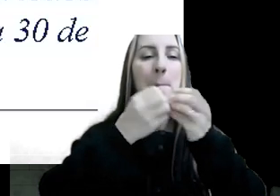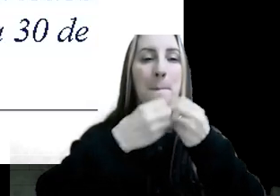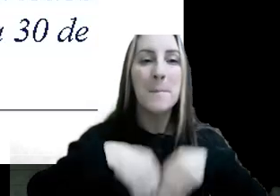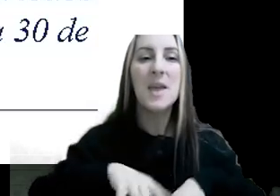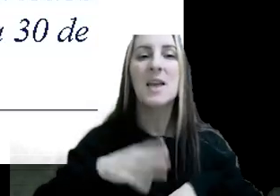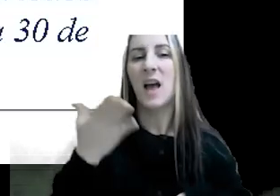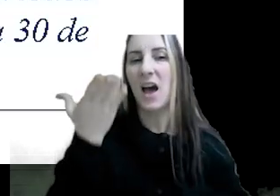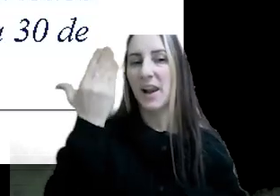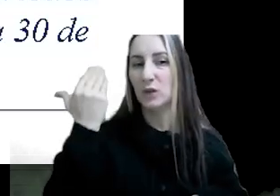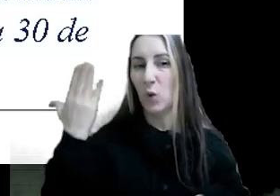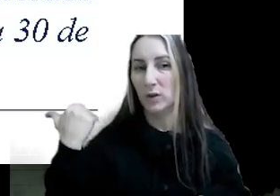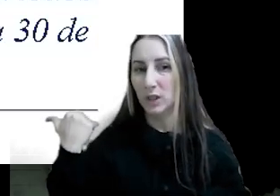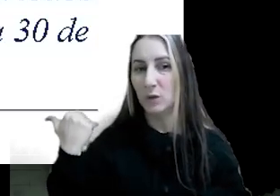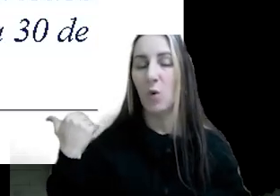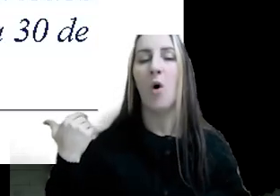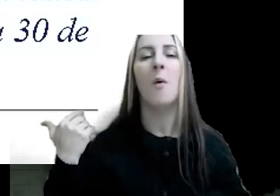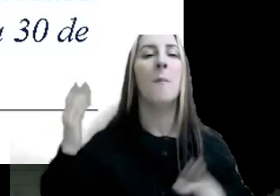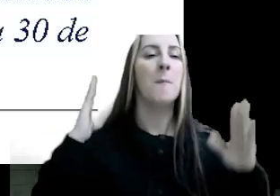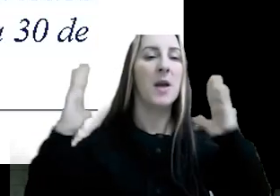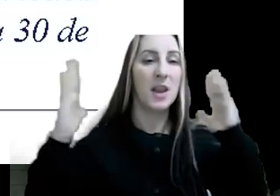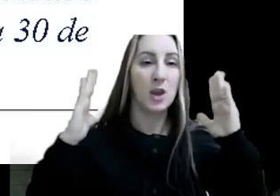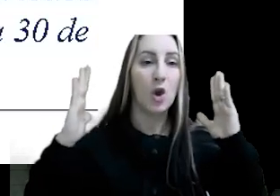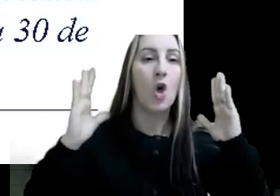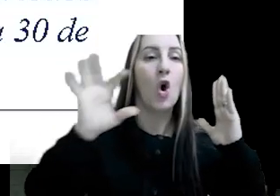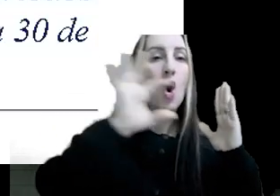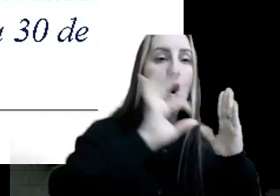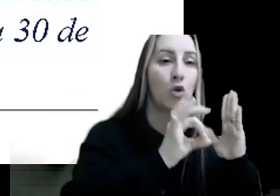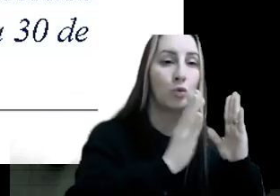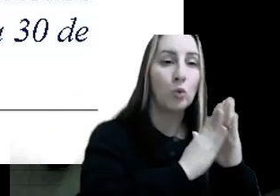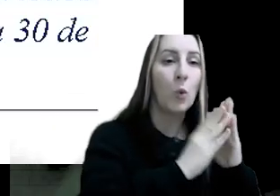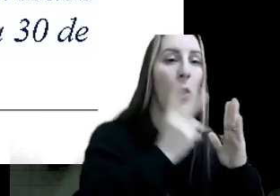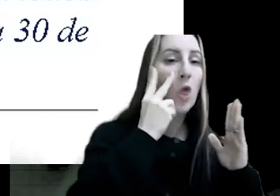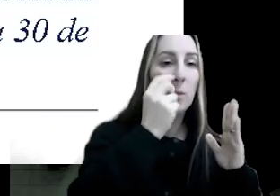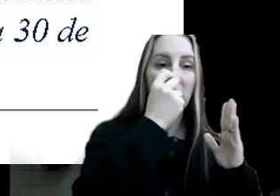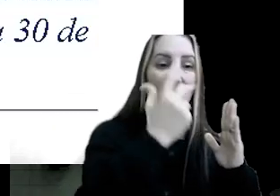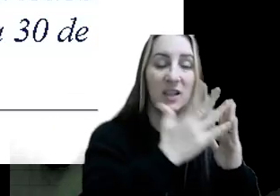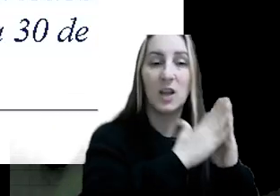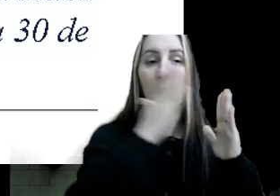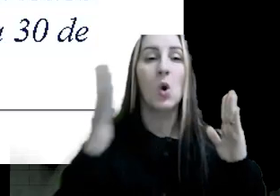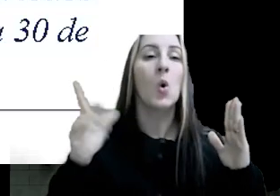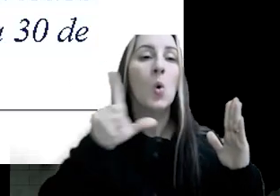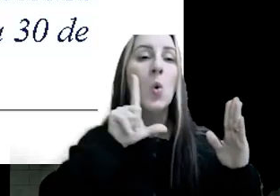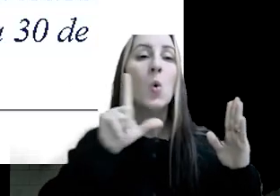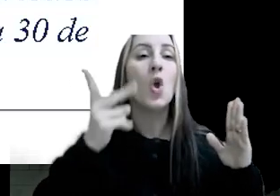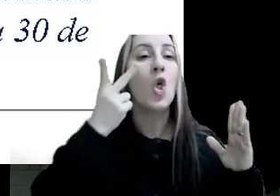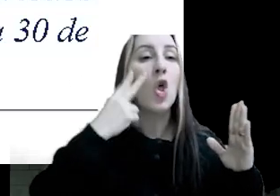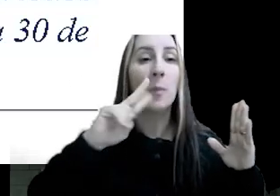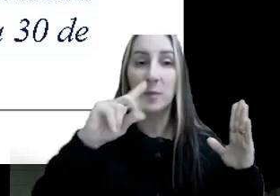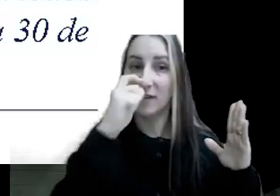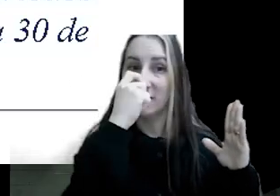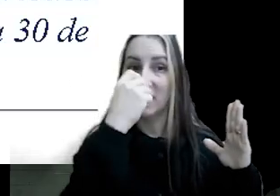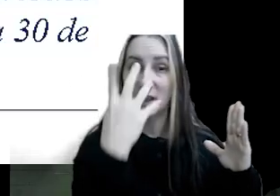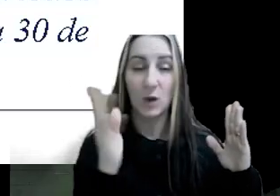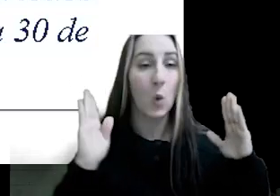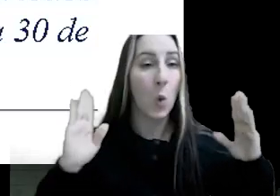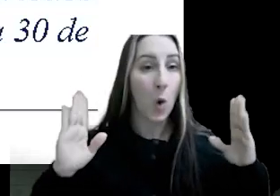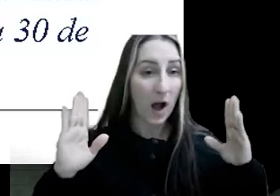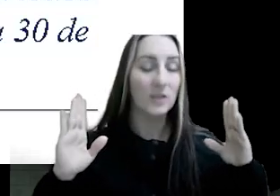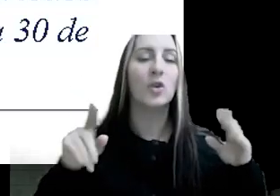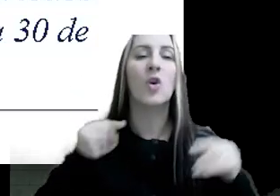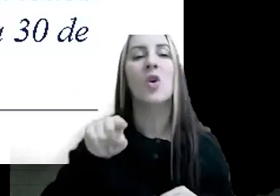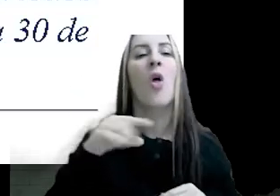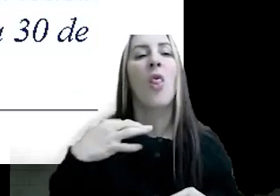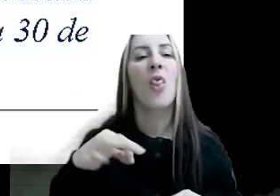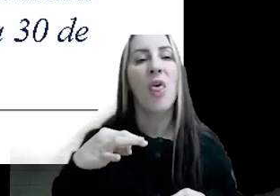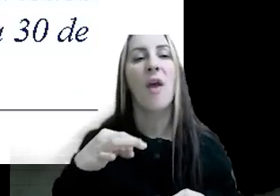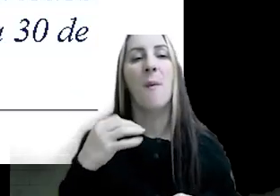retroactivo a los periodos devengados entre octubre de 2023 y julio de 2024, la misma deberá efectuarse